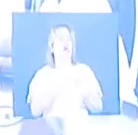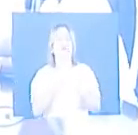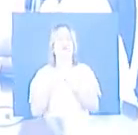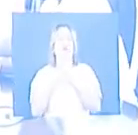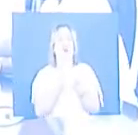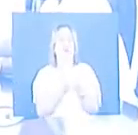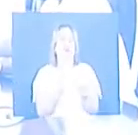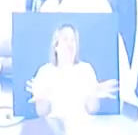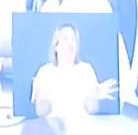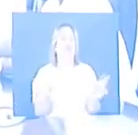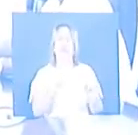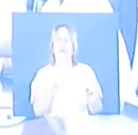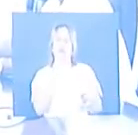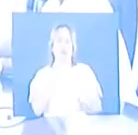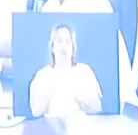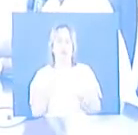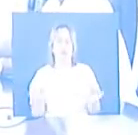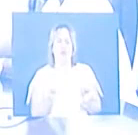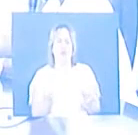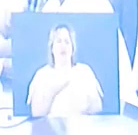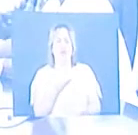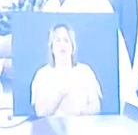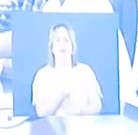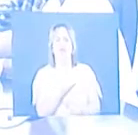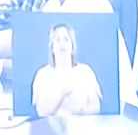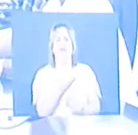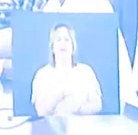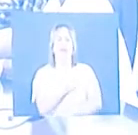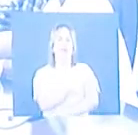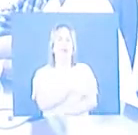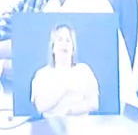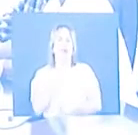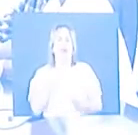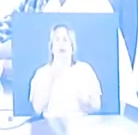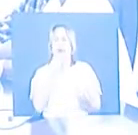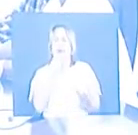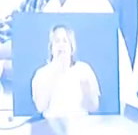les haya sido bastante útil y es una